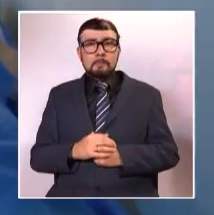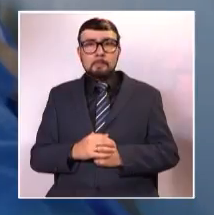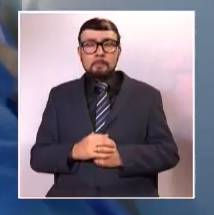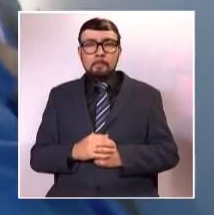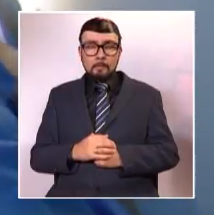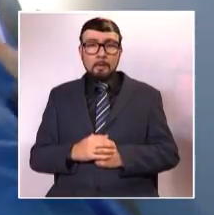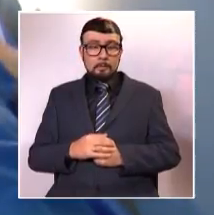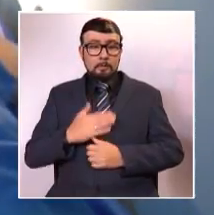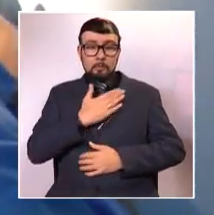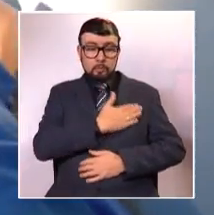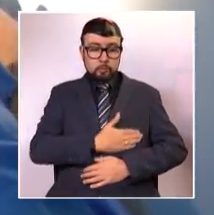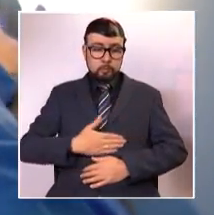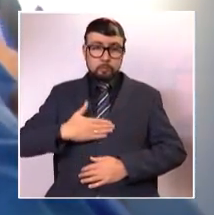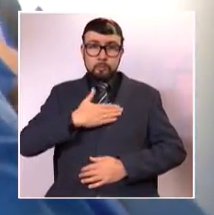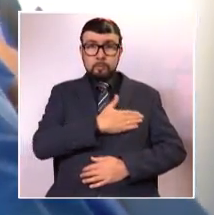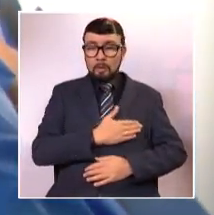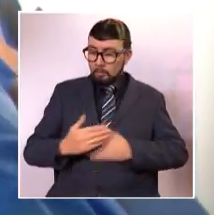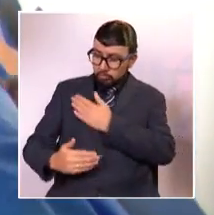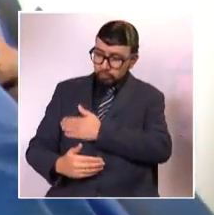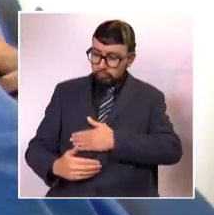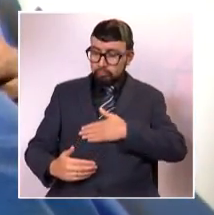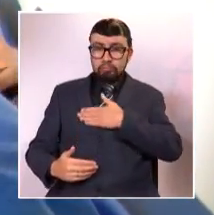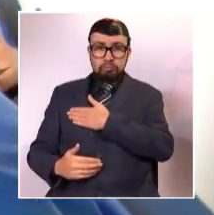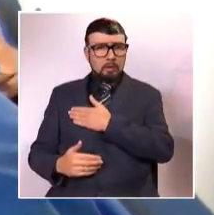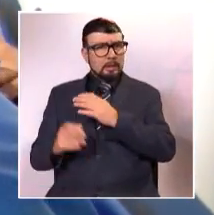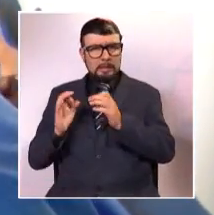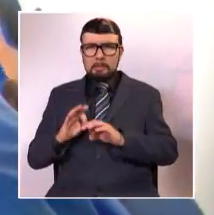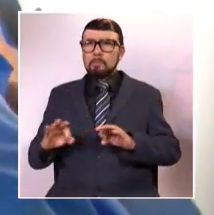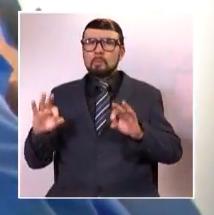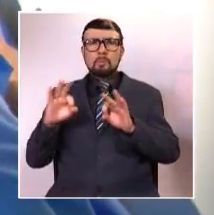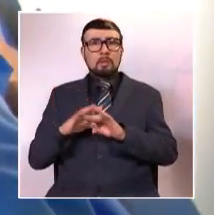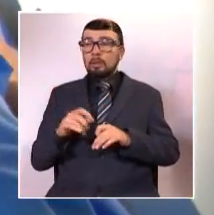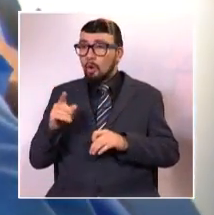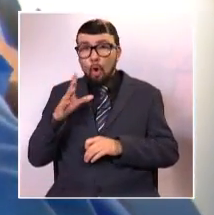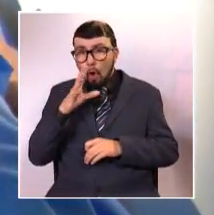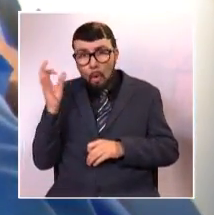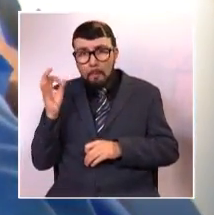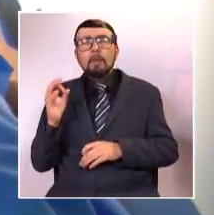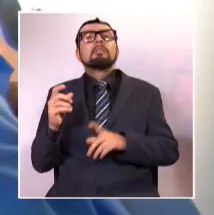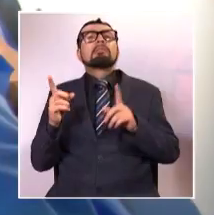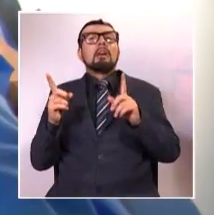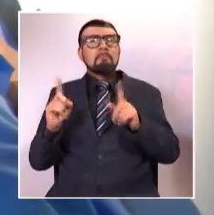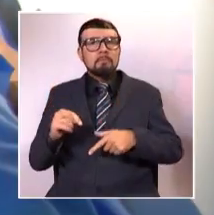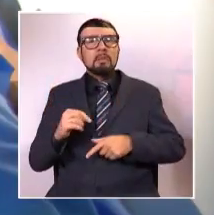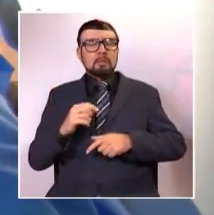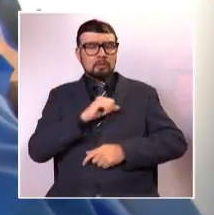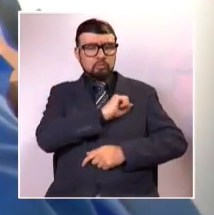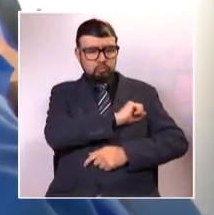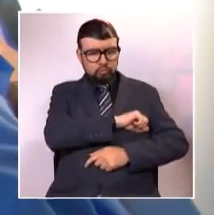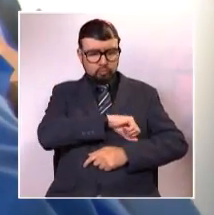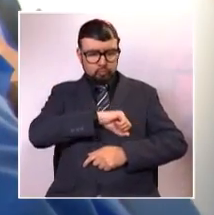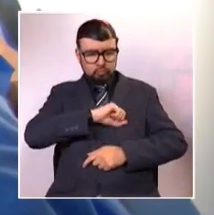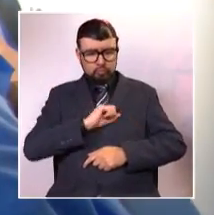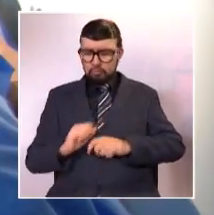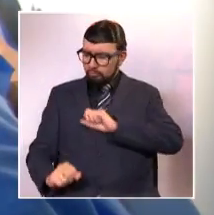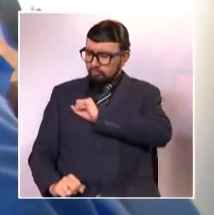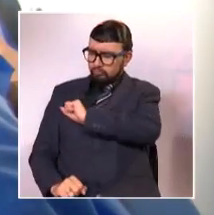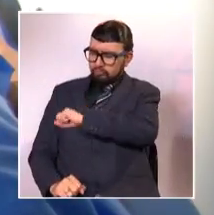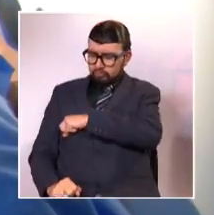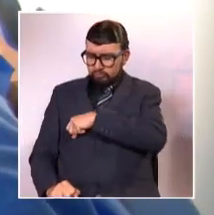glándulas mamarias. Es muy importante, nosotros a todos los hombres les estamos haciendo ecografía de mamas, porque ya hemos